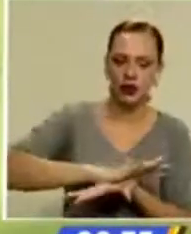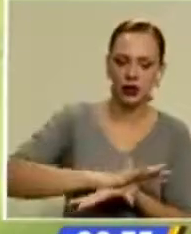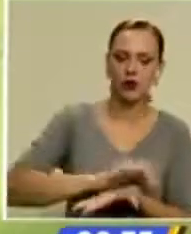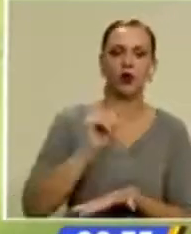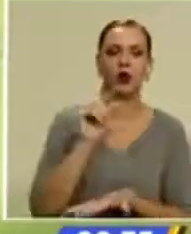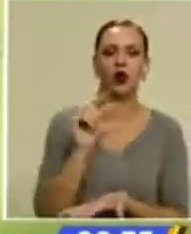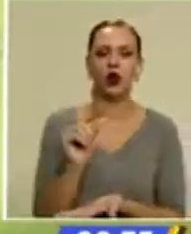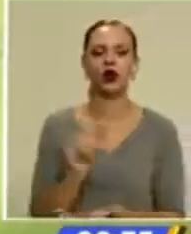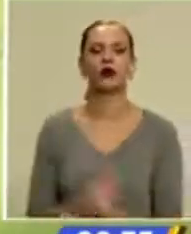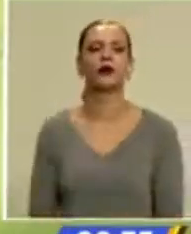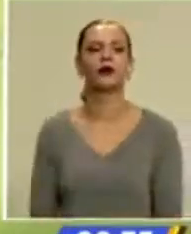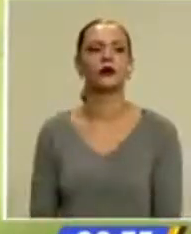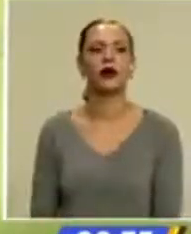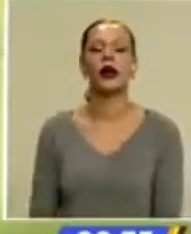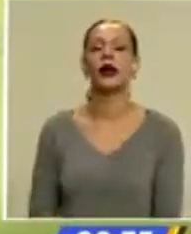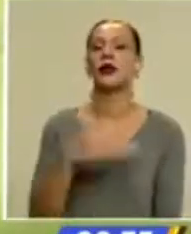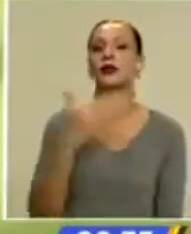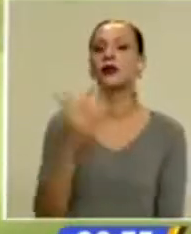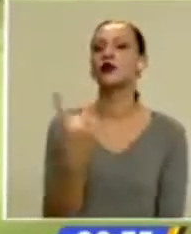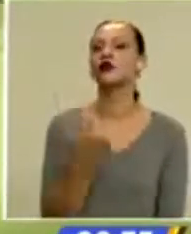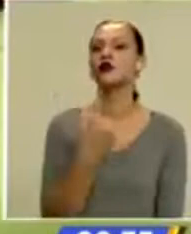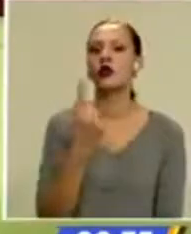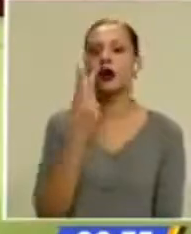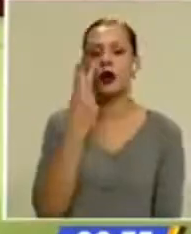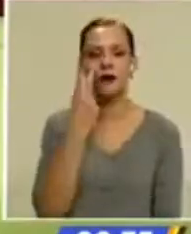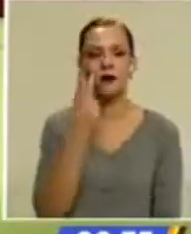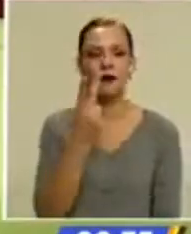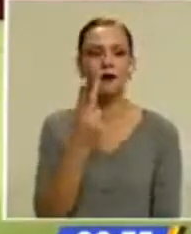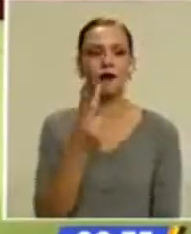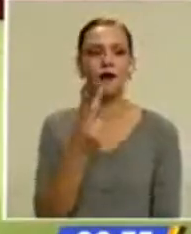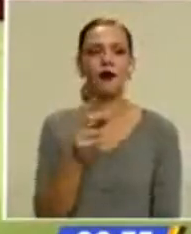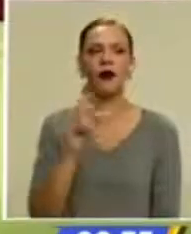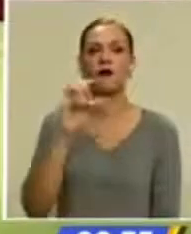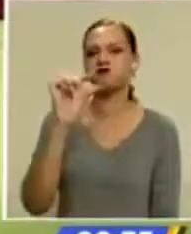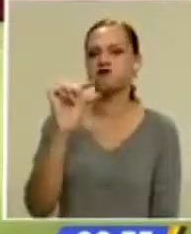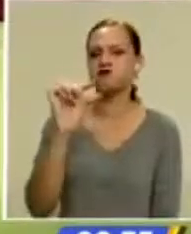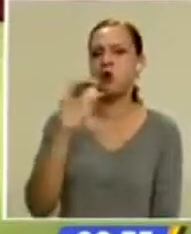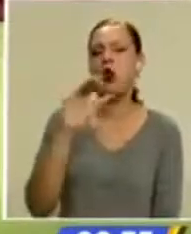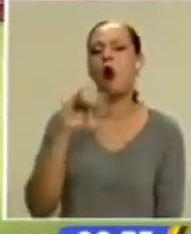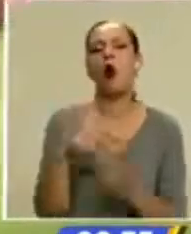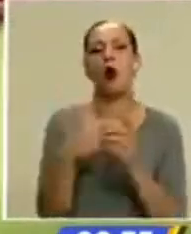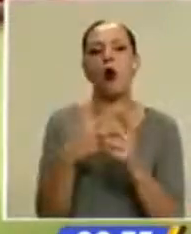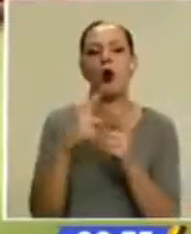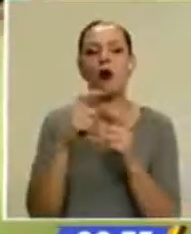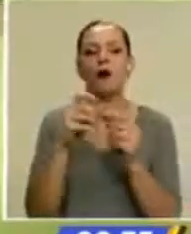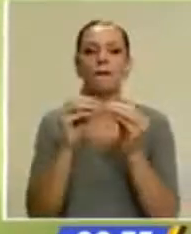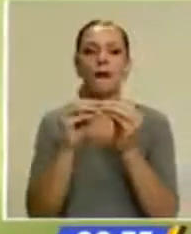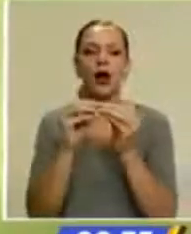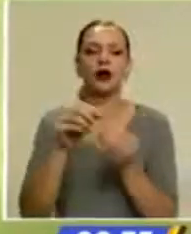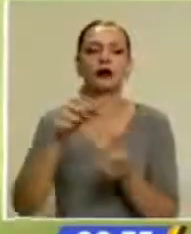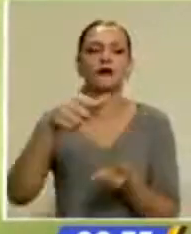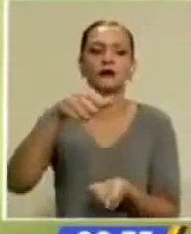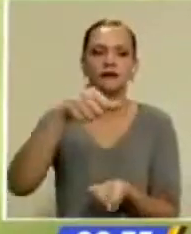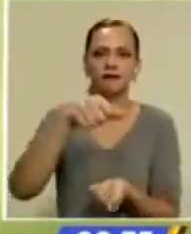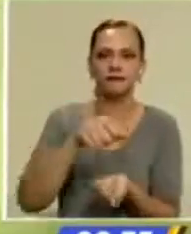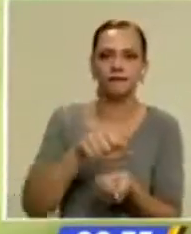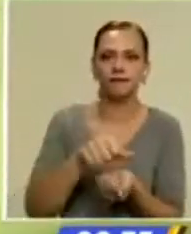un poquitillo y luego nada más nos fijamos. Ay, quedó muy gordilla. Entonces vamos a hacerla